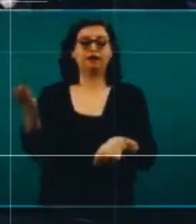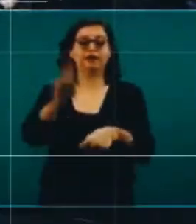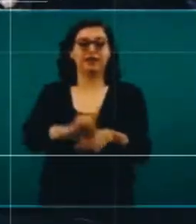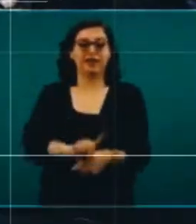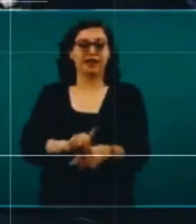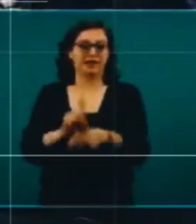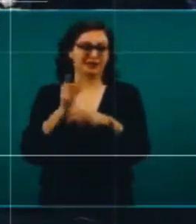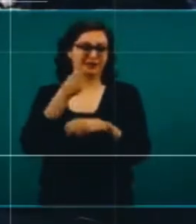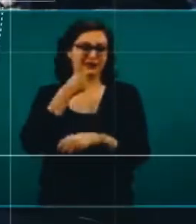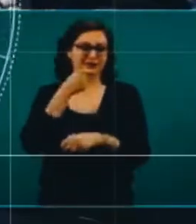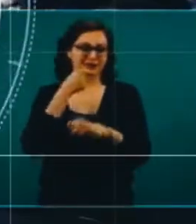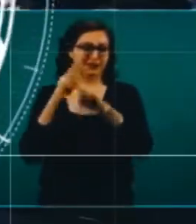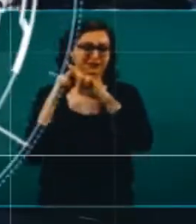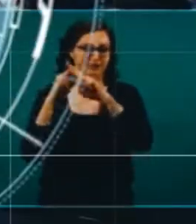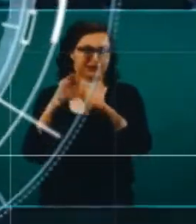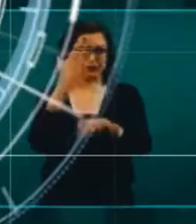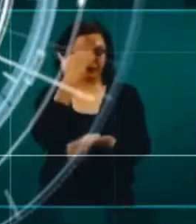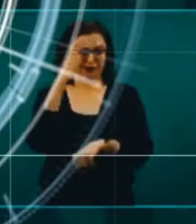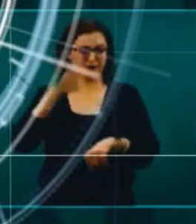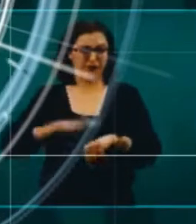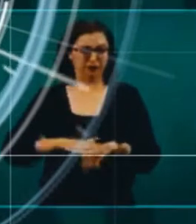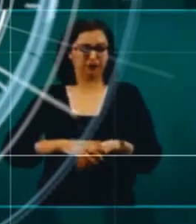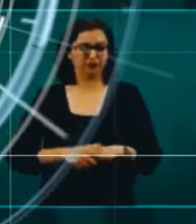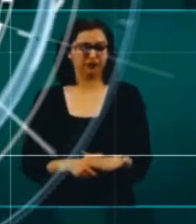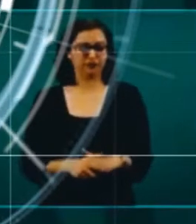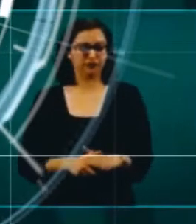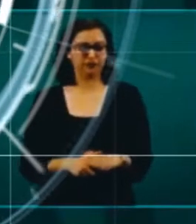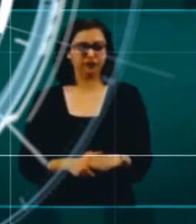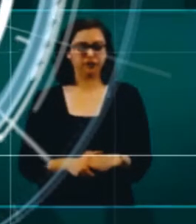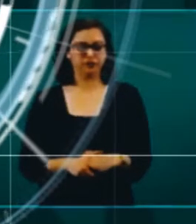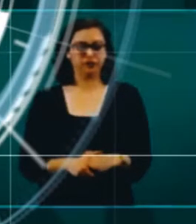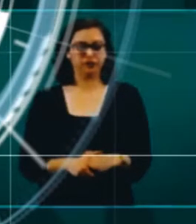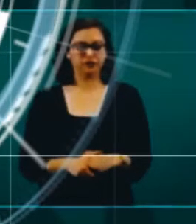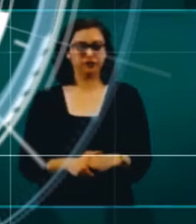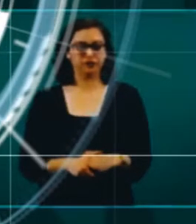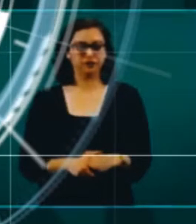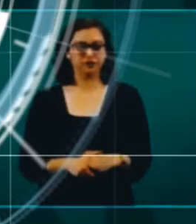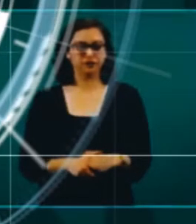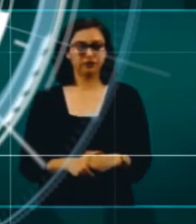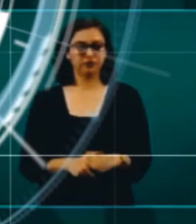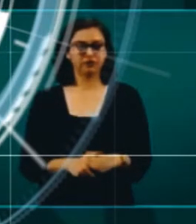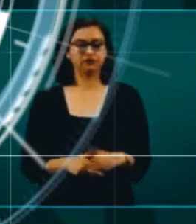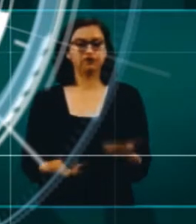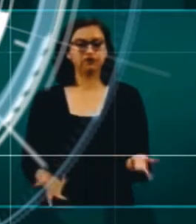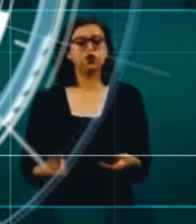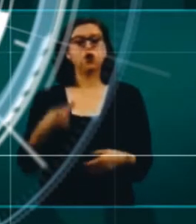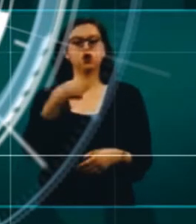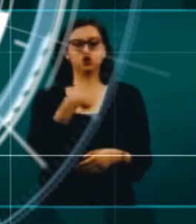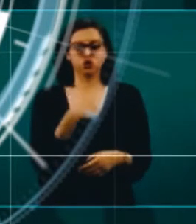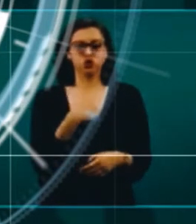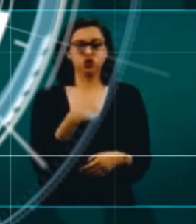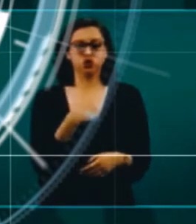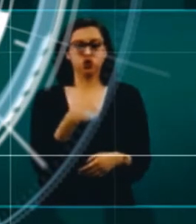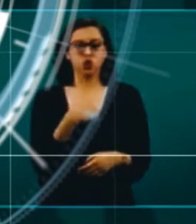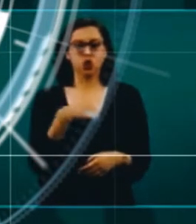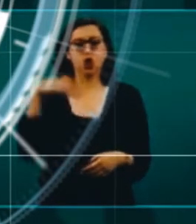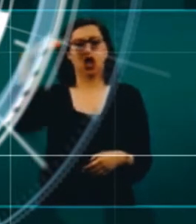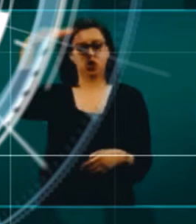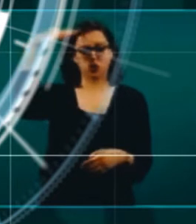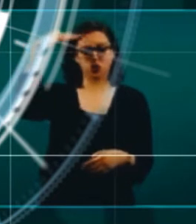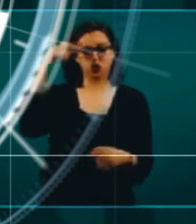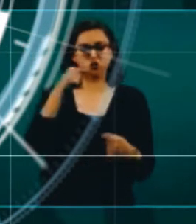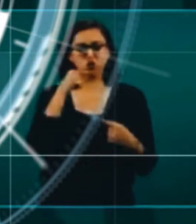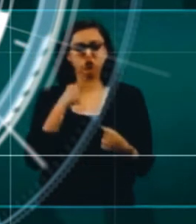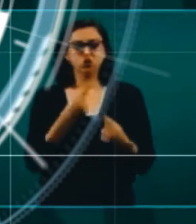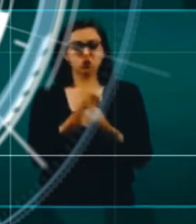Bueno, que me dirigí a los adultos y también a los niños, y que repito